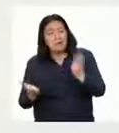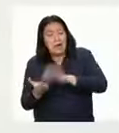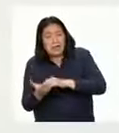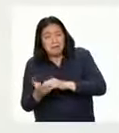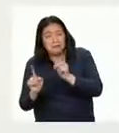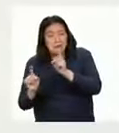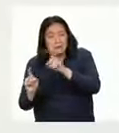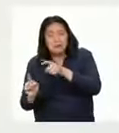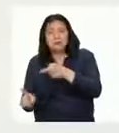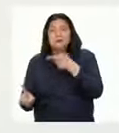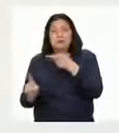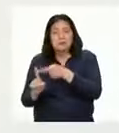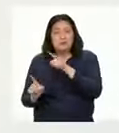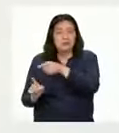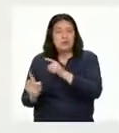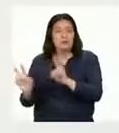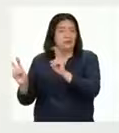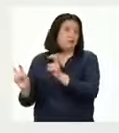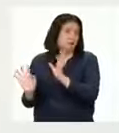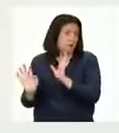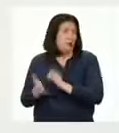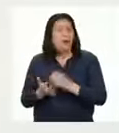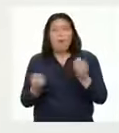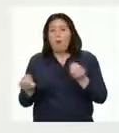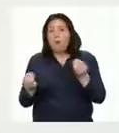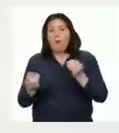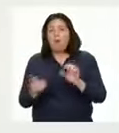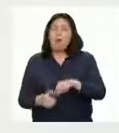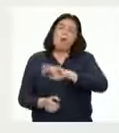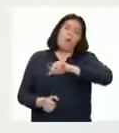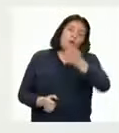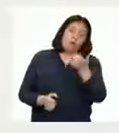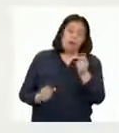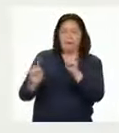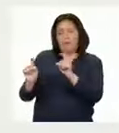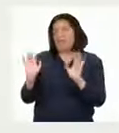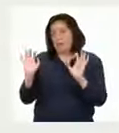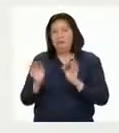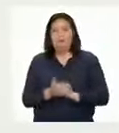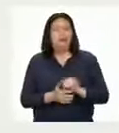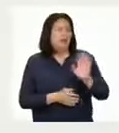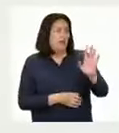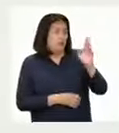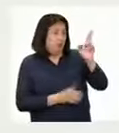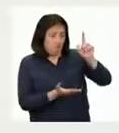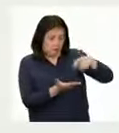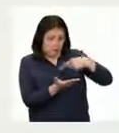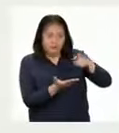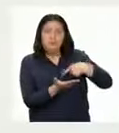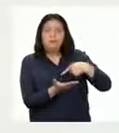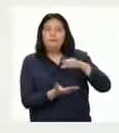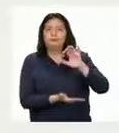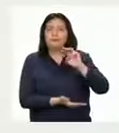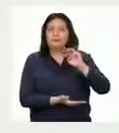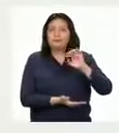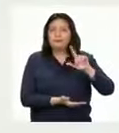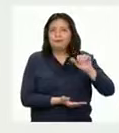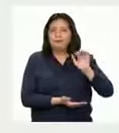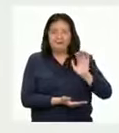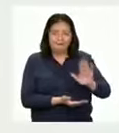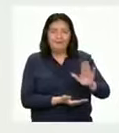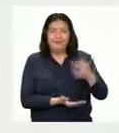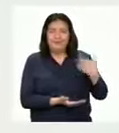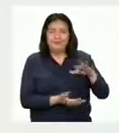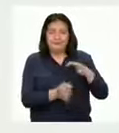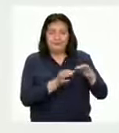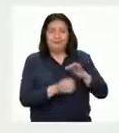pregunta más específica sobre el mismo tema o pasar a la siguiente. Profesora, nos escribió Camila con un comentario acerca de lo que